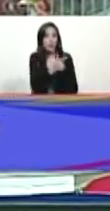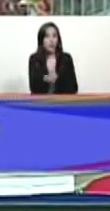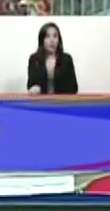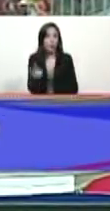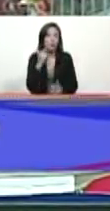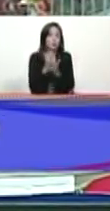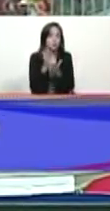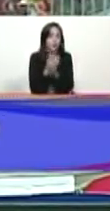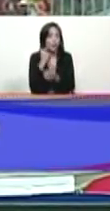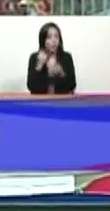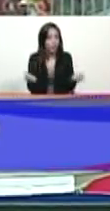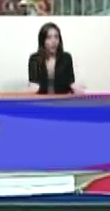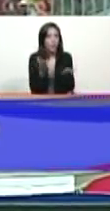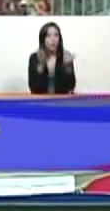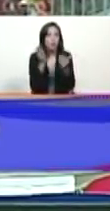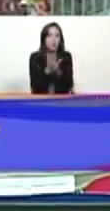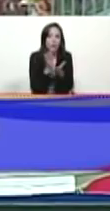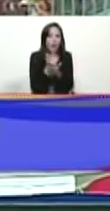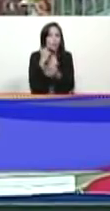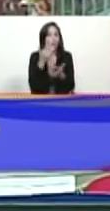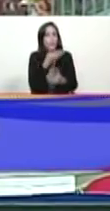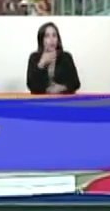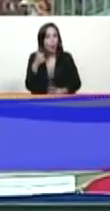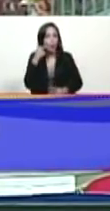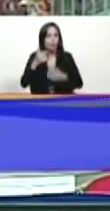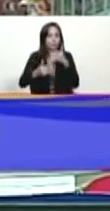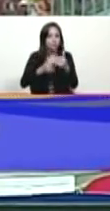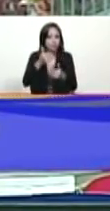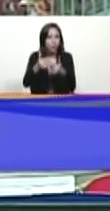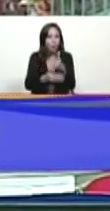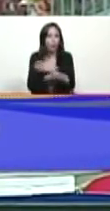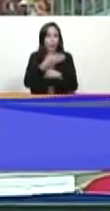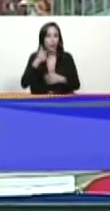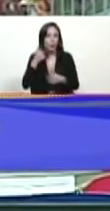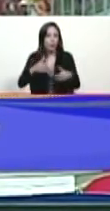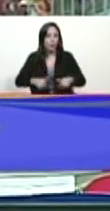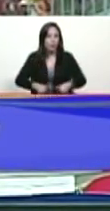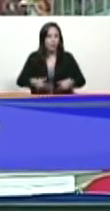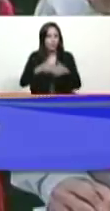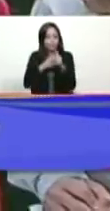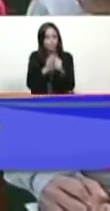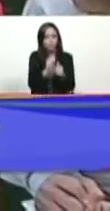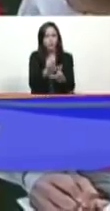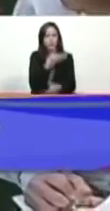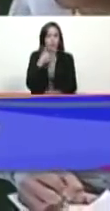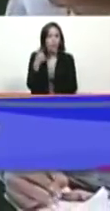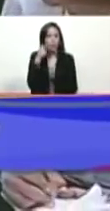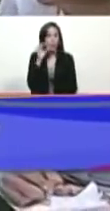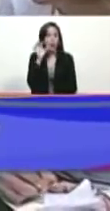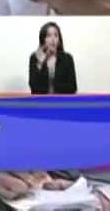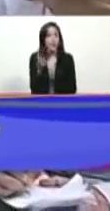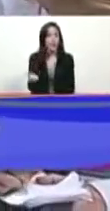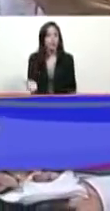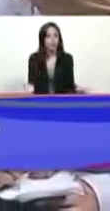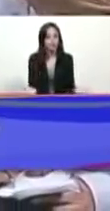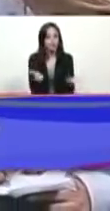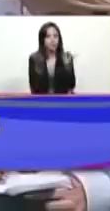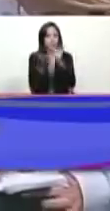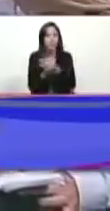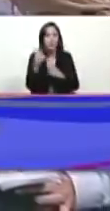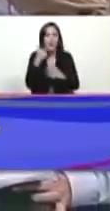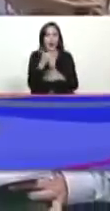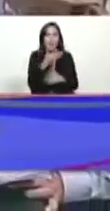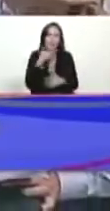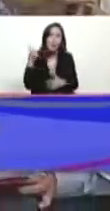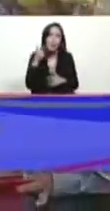se puede hacer más para mejorar el país, para conducirlo mejor, para recuperarlo